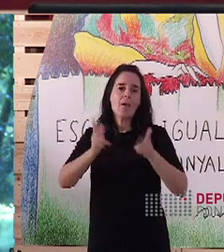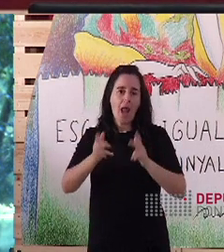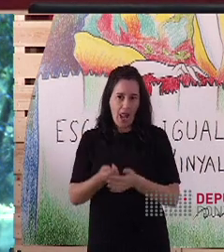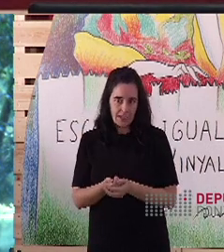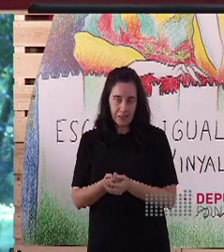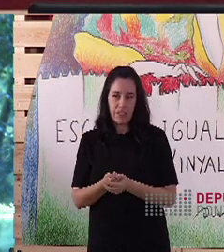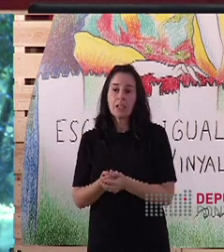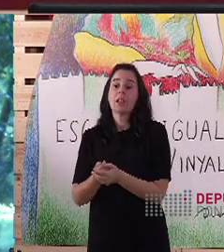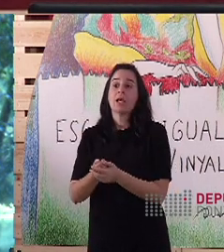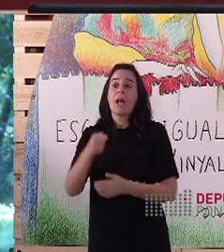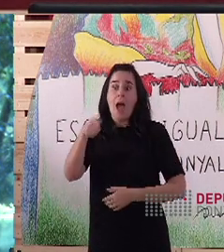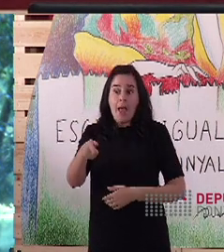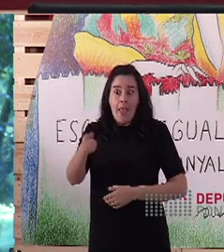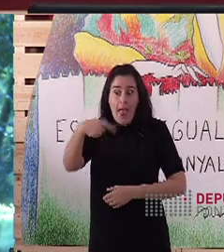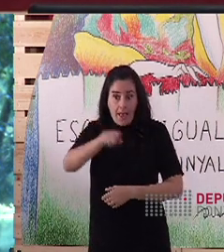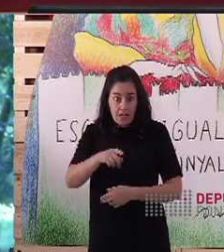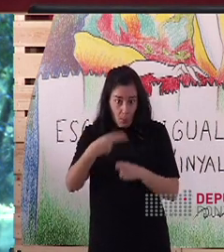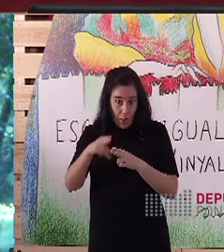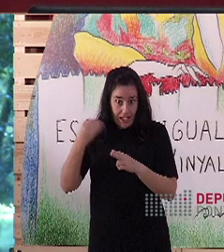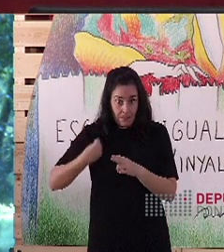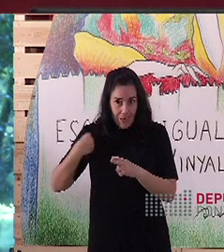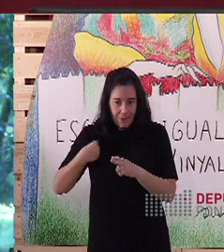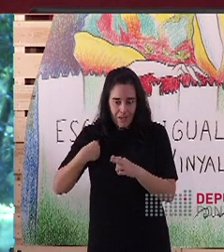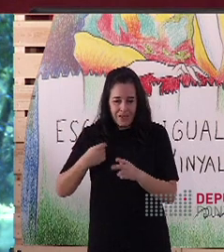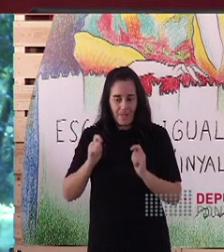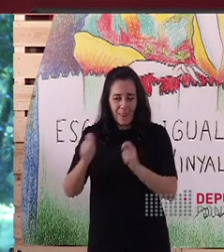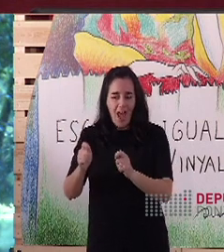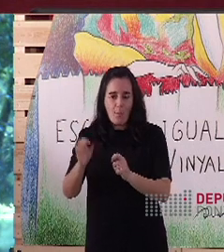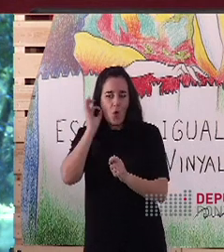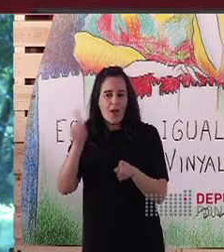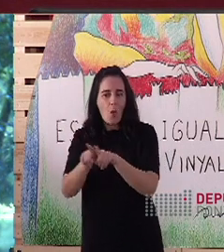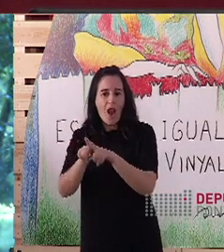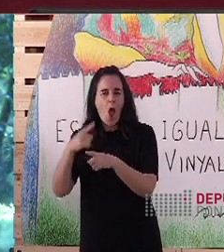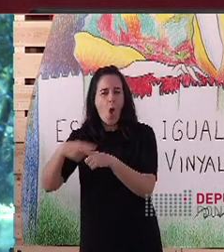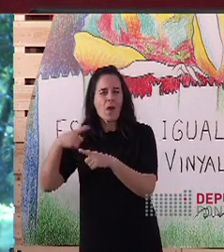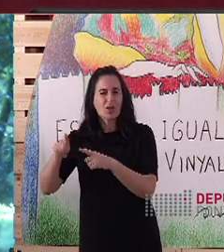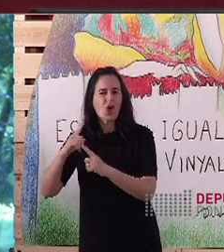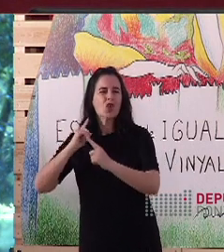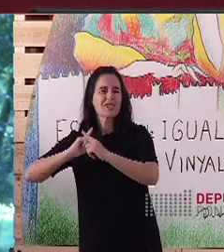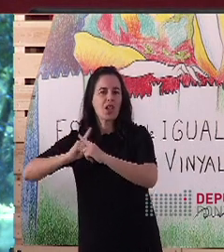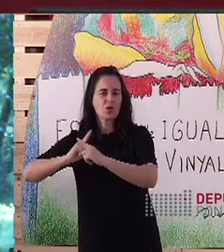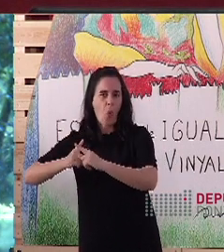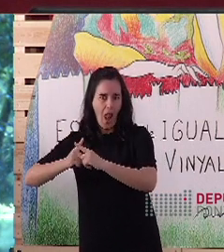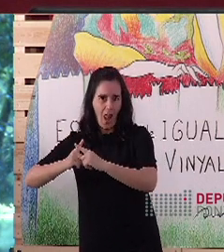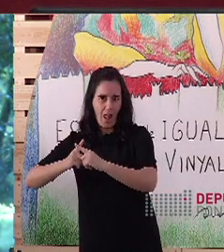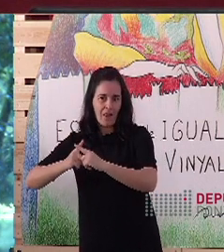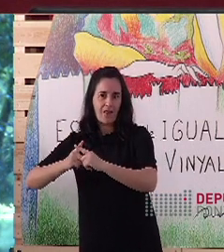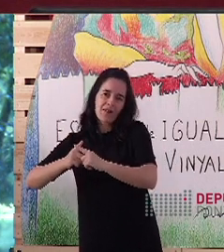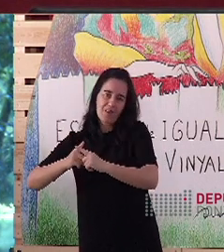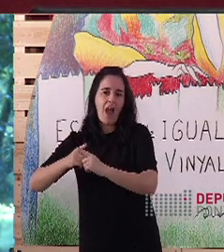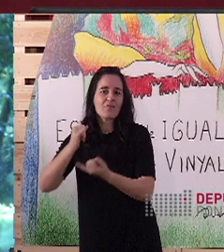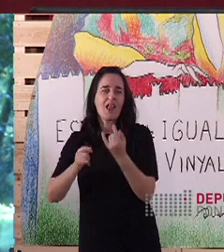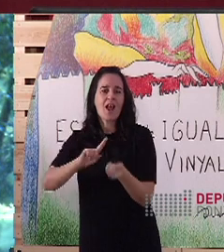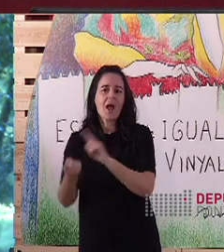capacidad de hacer de la sexualización de las mujeres un conjunto de nichos de mercados que producen